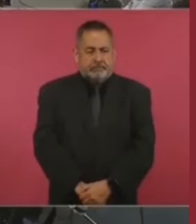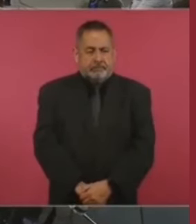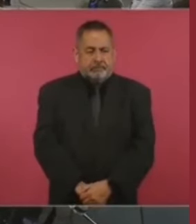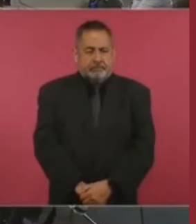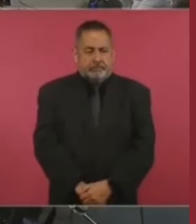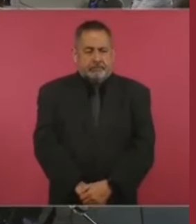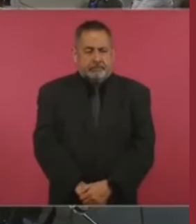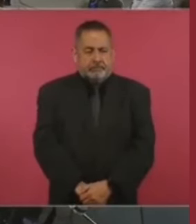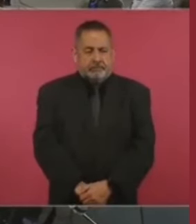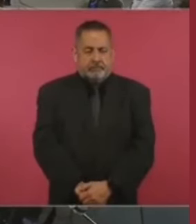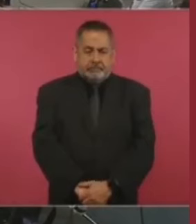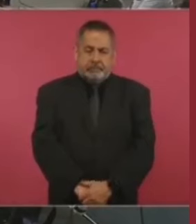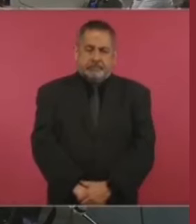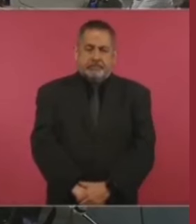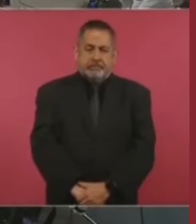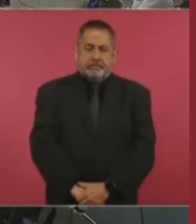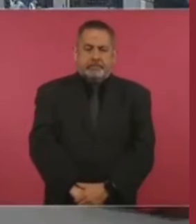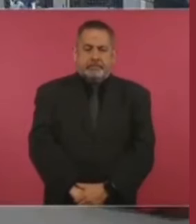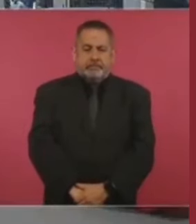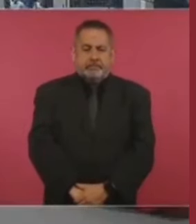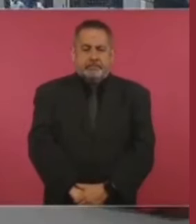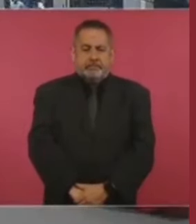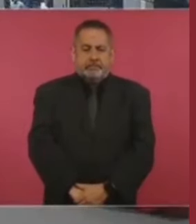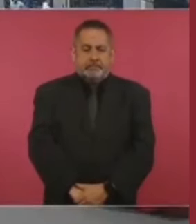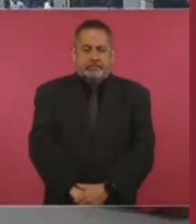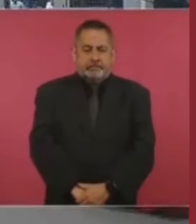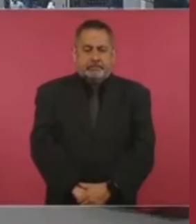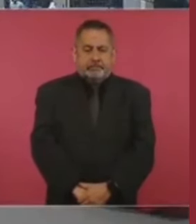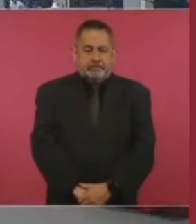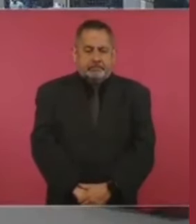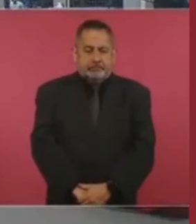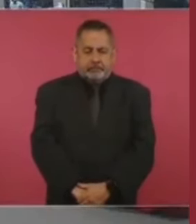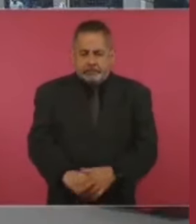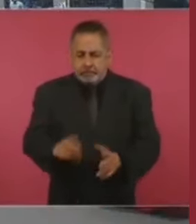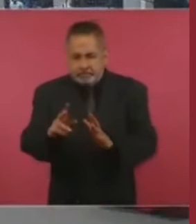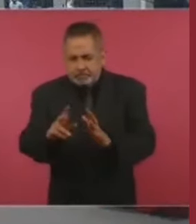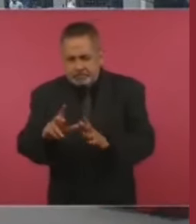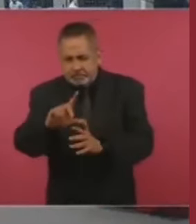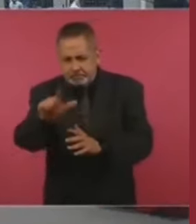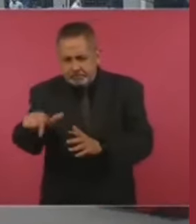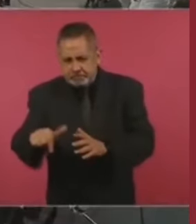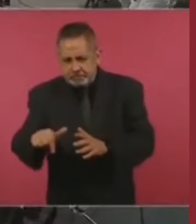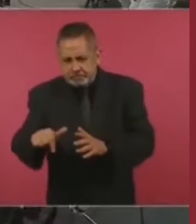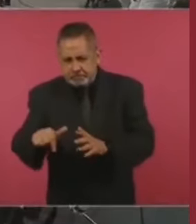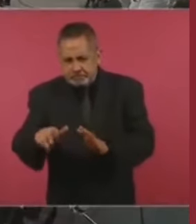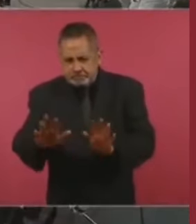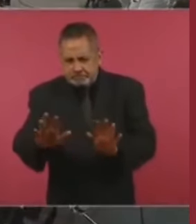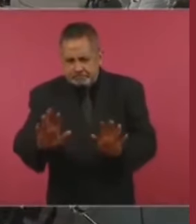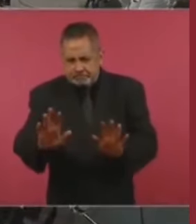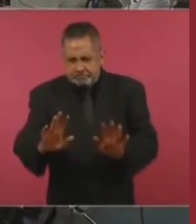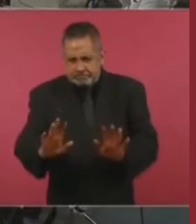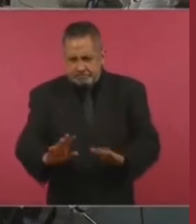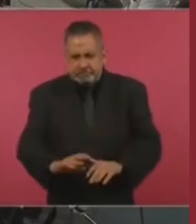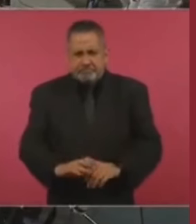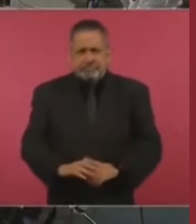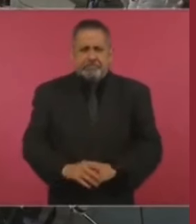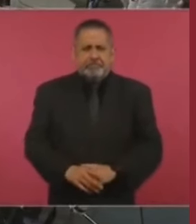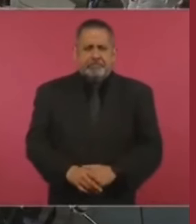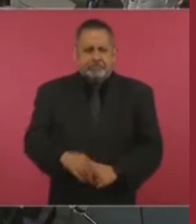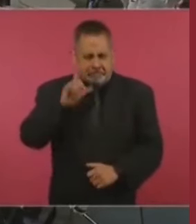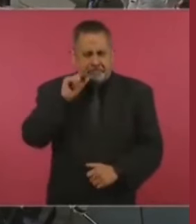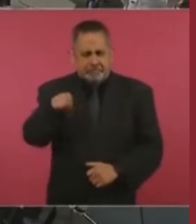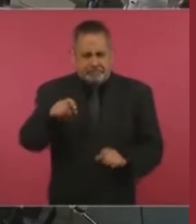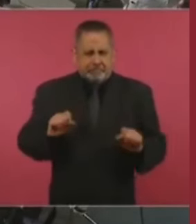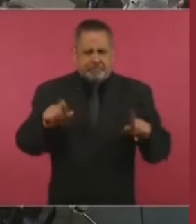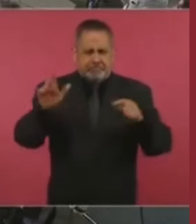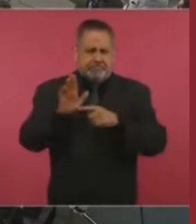mejores deseos para su salud su valentía y sabiduría son un ejemplo para todos nosotros en en momentos como